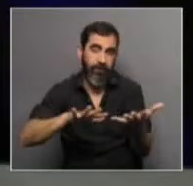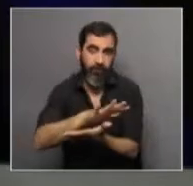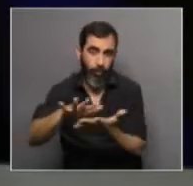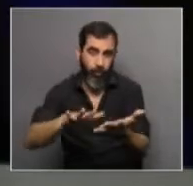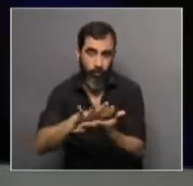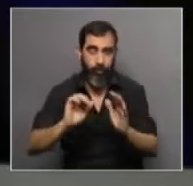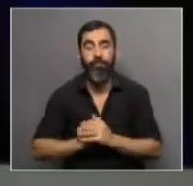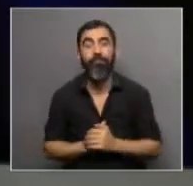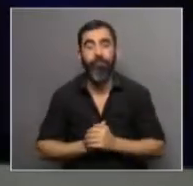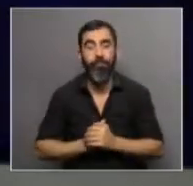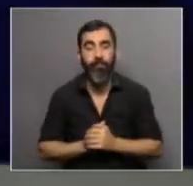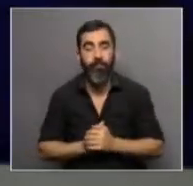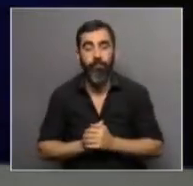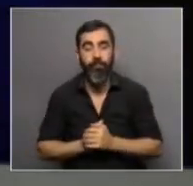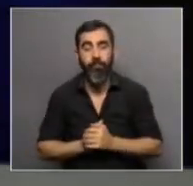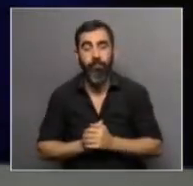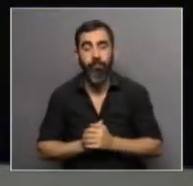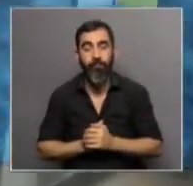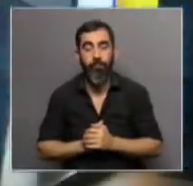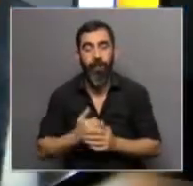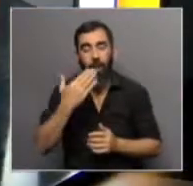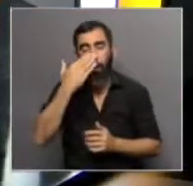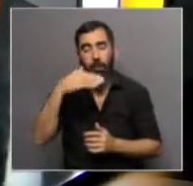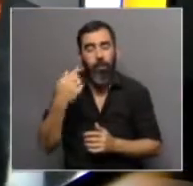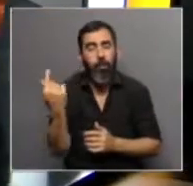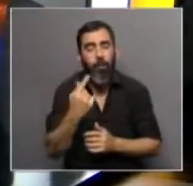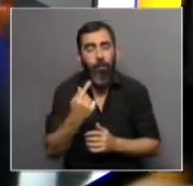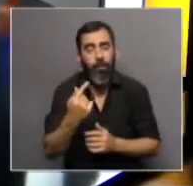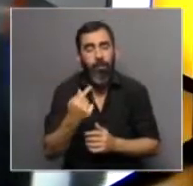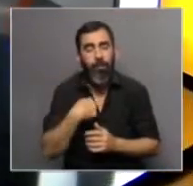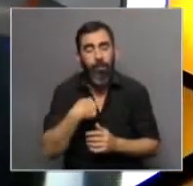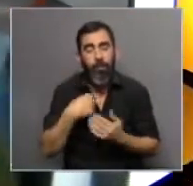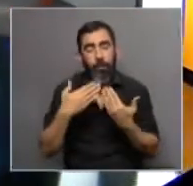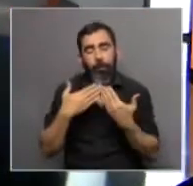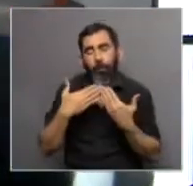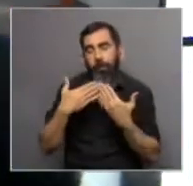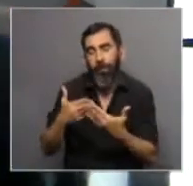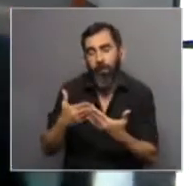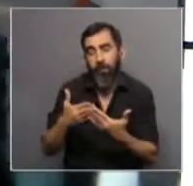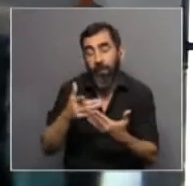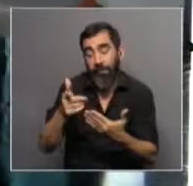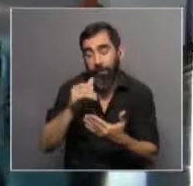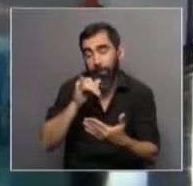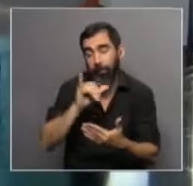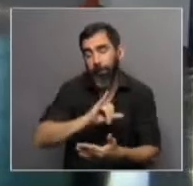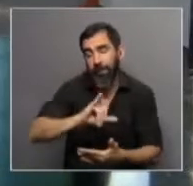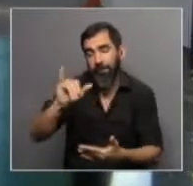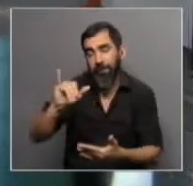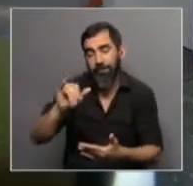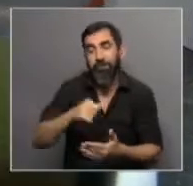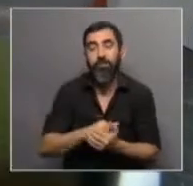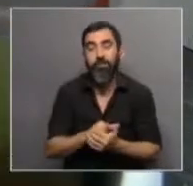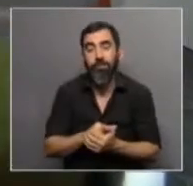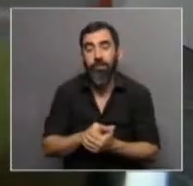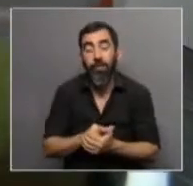situaciones. Bien. Doctora, en el último minuto quiero terminar por donde empezamos, y era este mensaje, ¿no?, que usted decía, bueno,